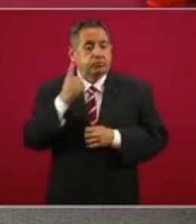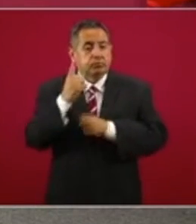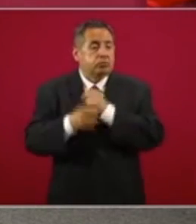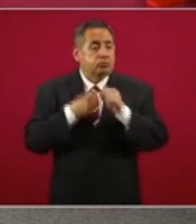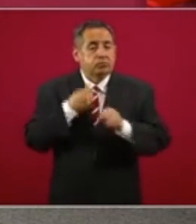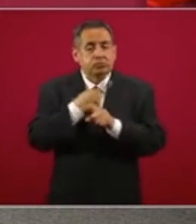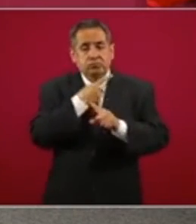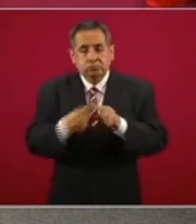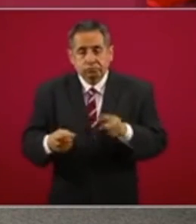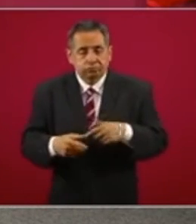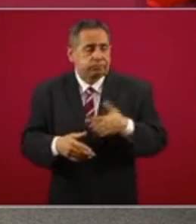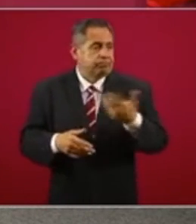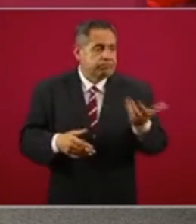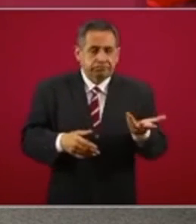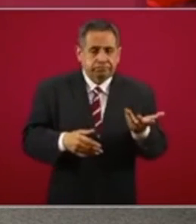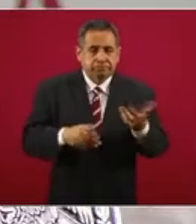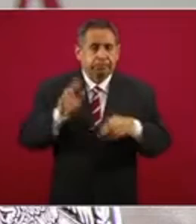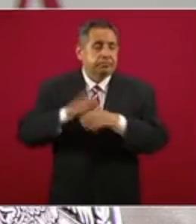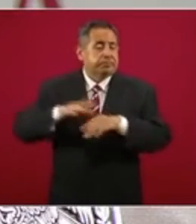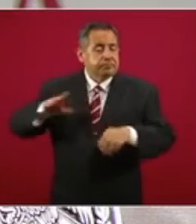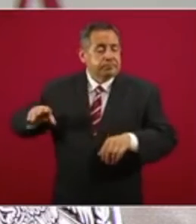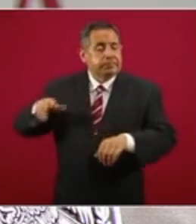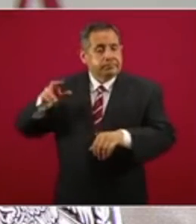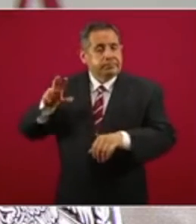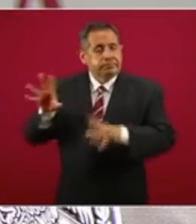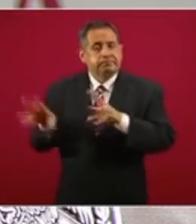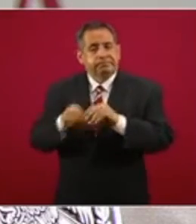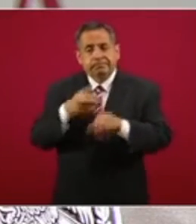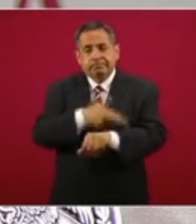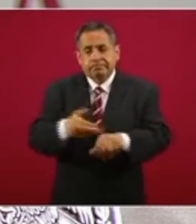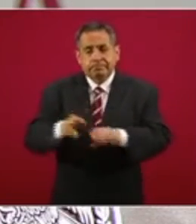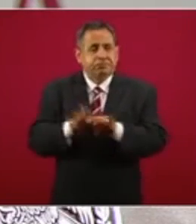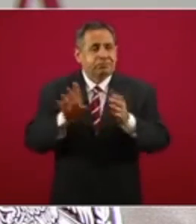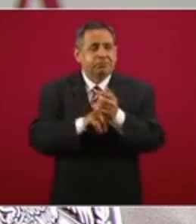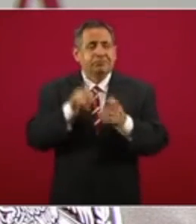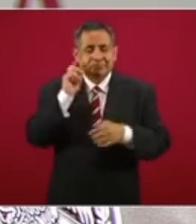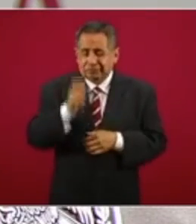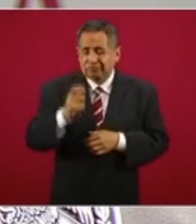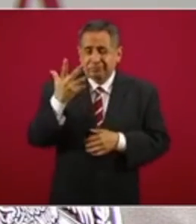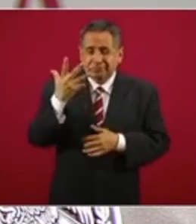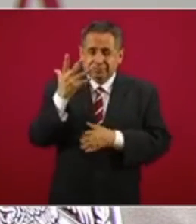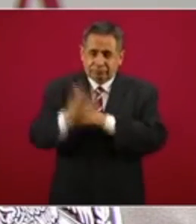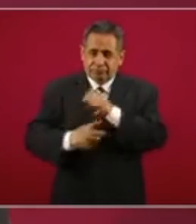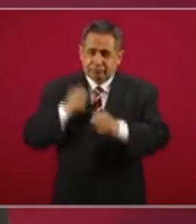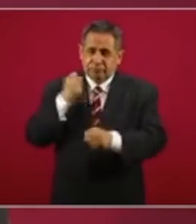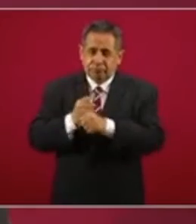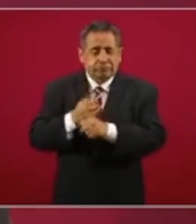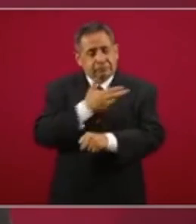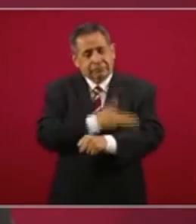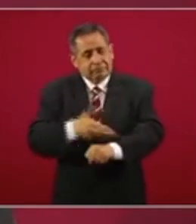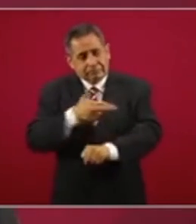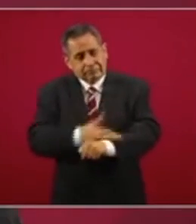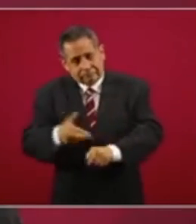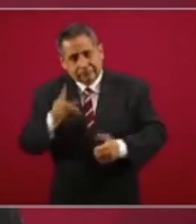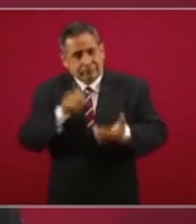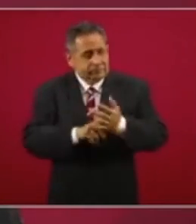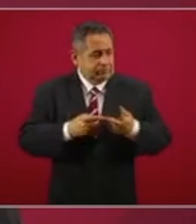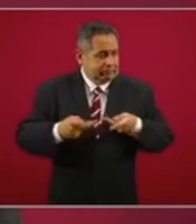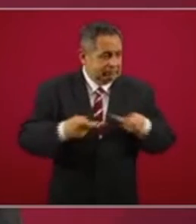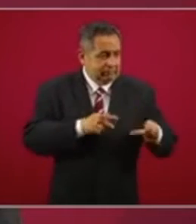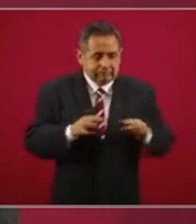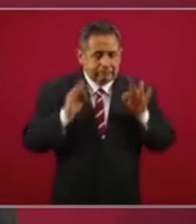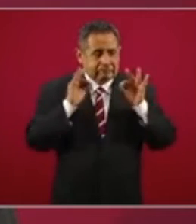medio aparte de todo el proceso en realidad son más de cinco años que han tenido que prepararse para